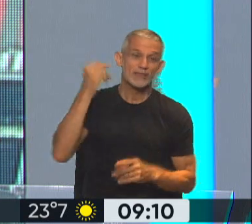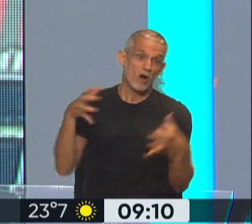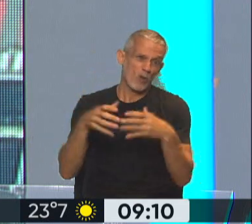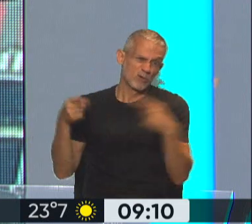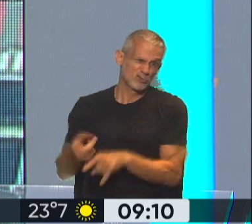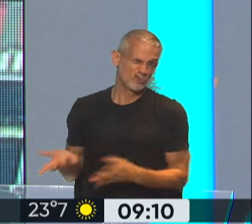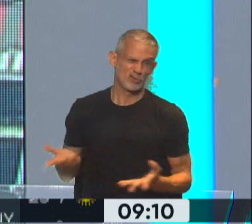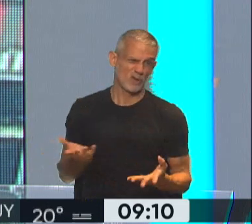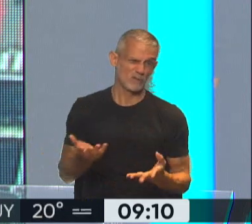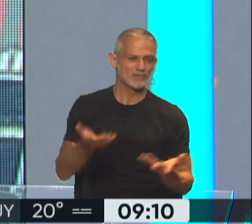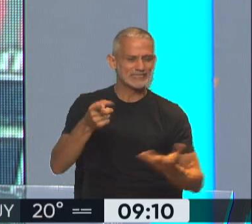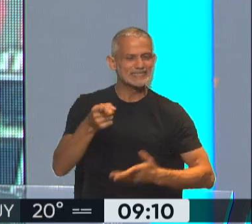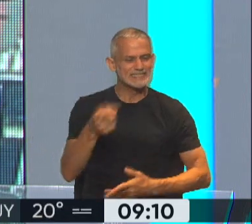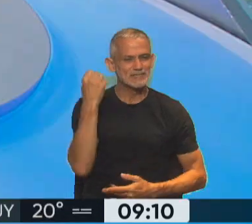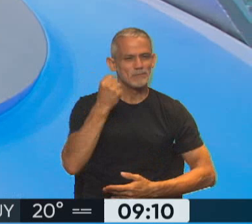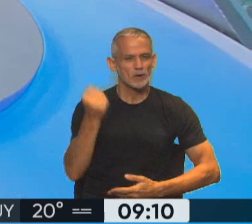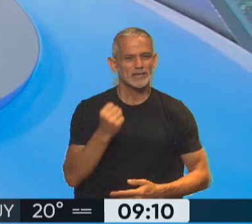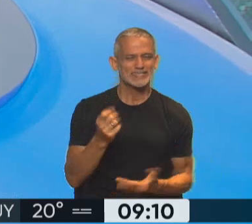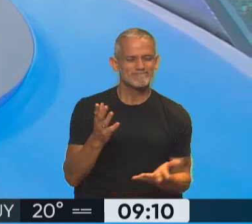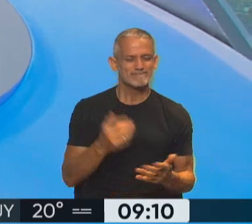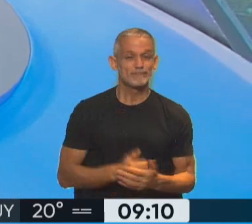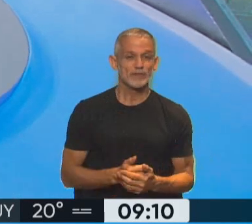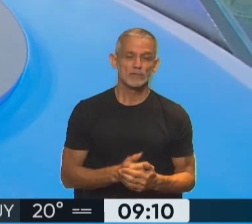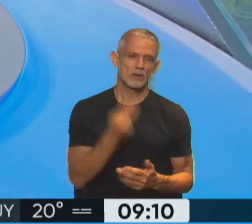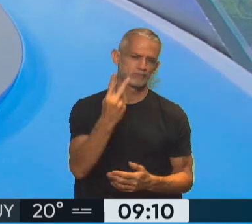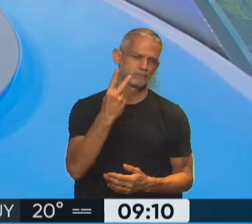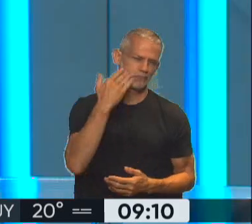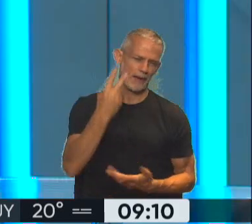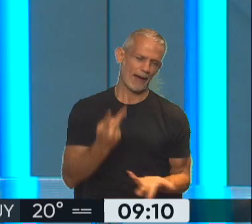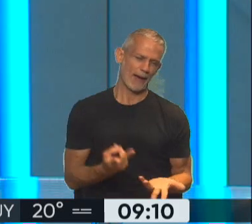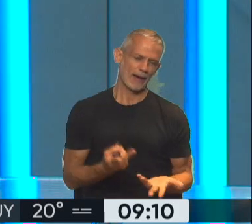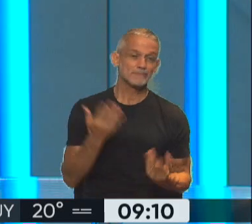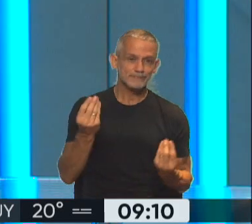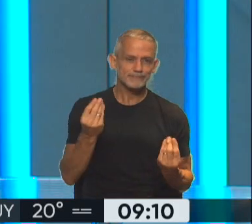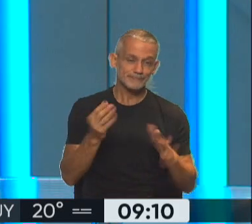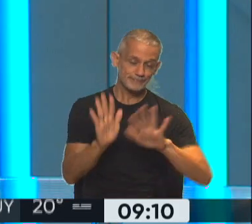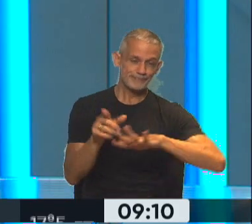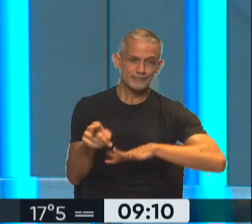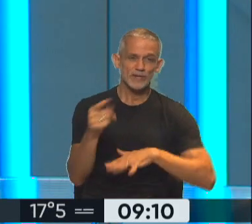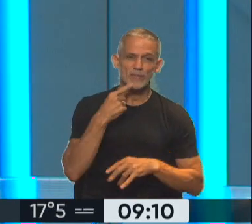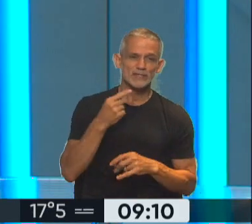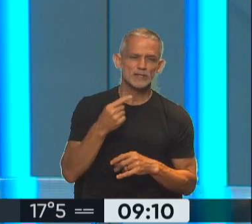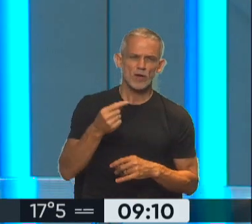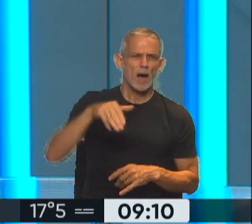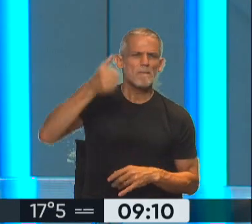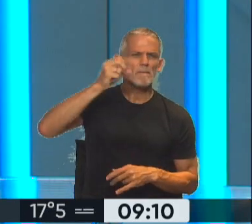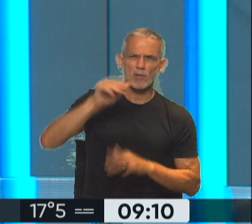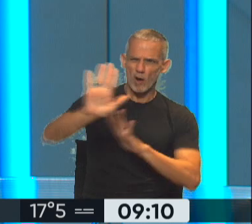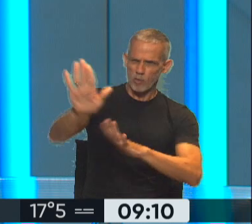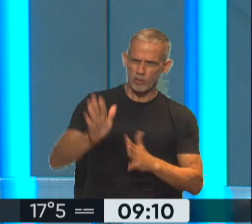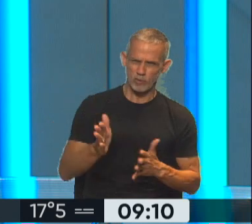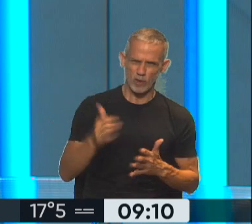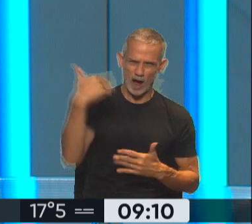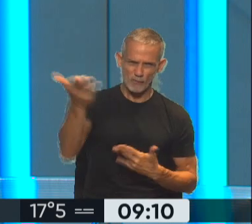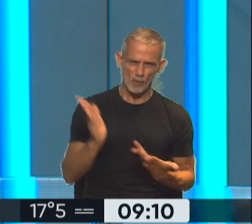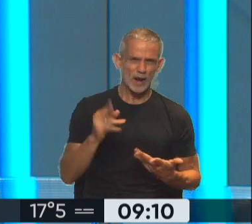oposición me parece ese un punto un punto importante Igualmente la doble vara no porque digamos por un lado no se lo deja entrar a maduro a la Argentina